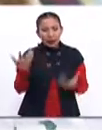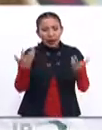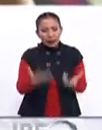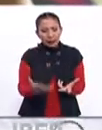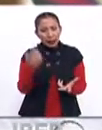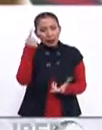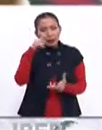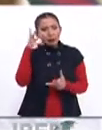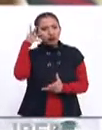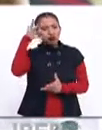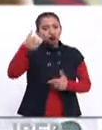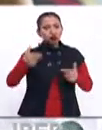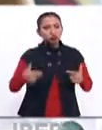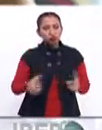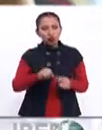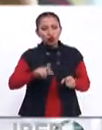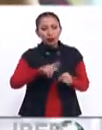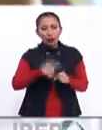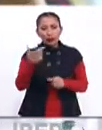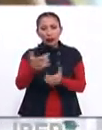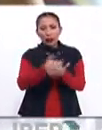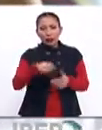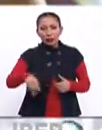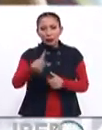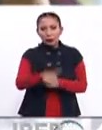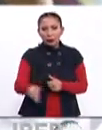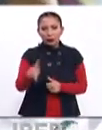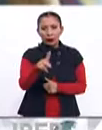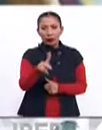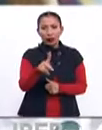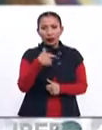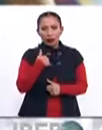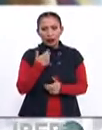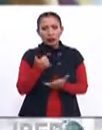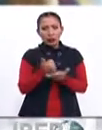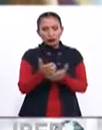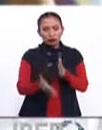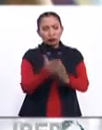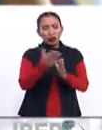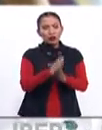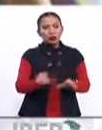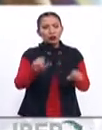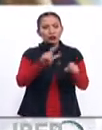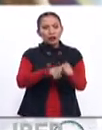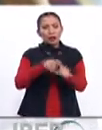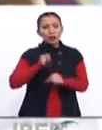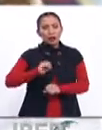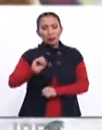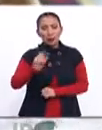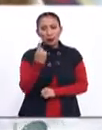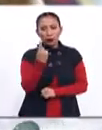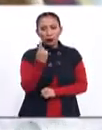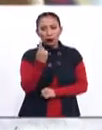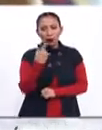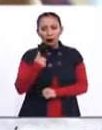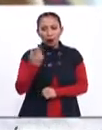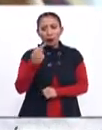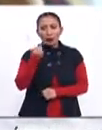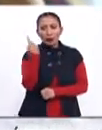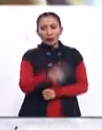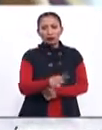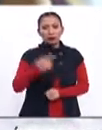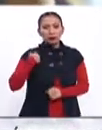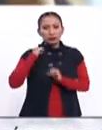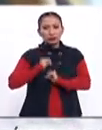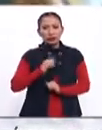a la prosperidad social y económica a nuestro pueblo y construir el socialismo del siglo XXI, como fue el mandato de